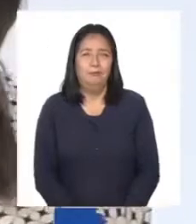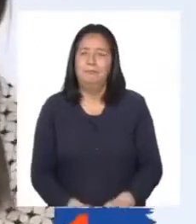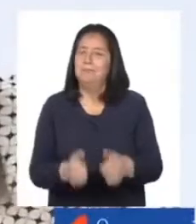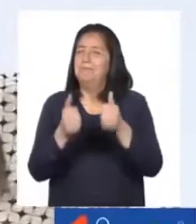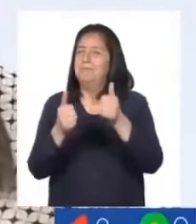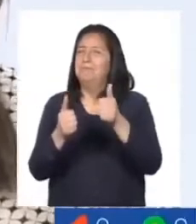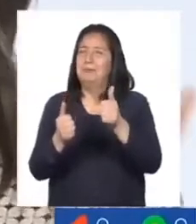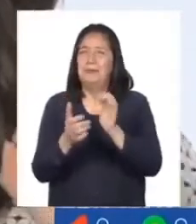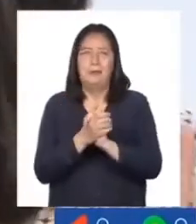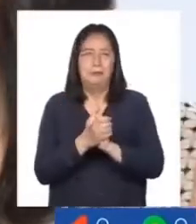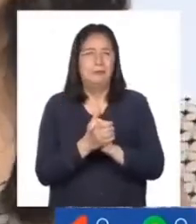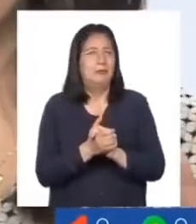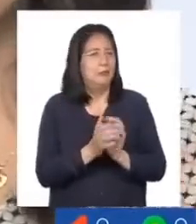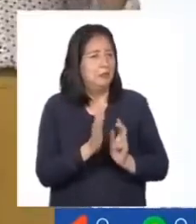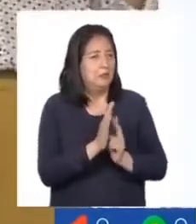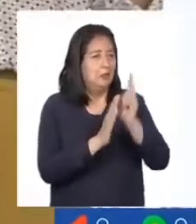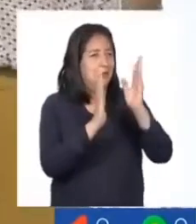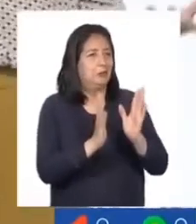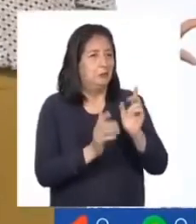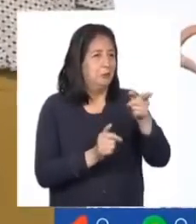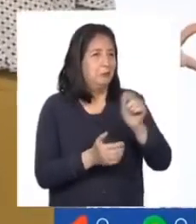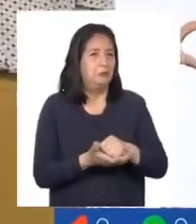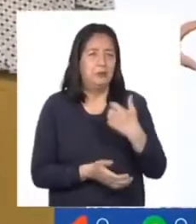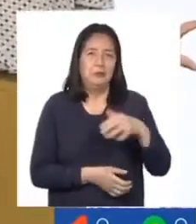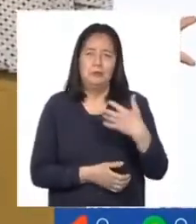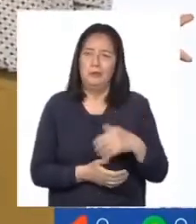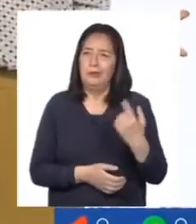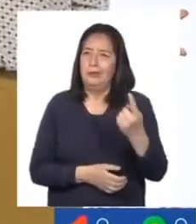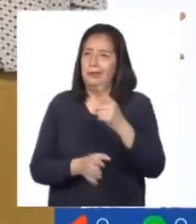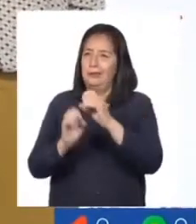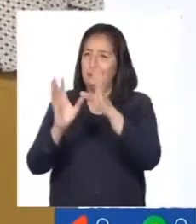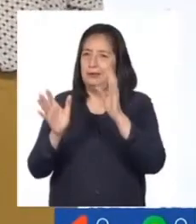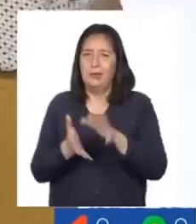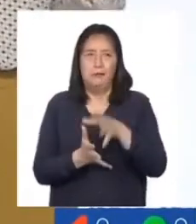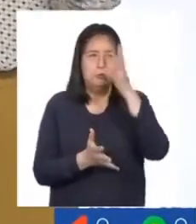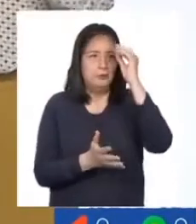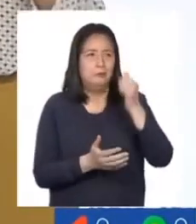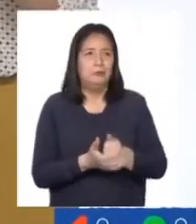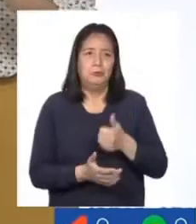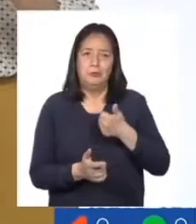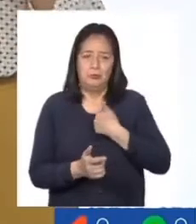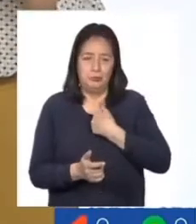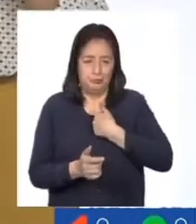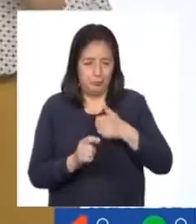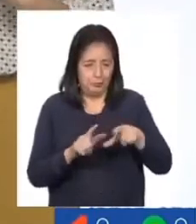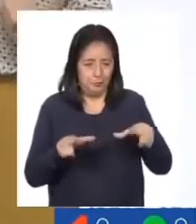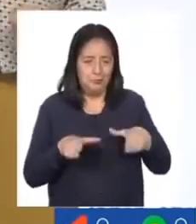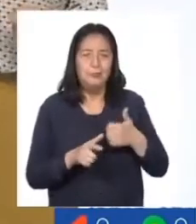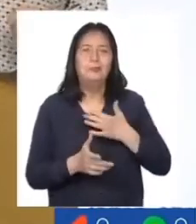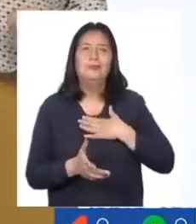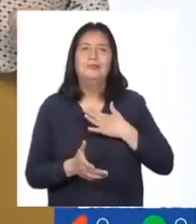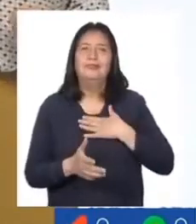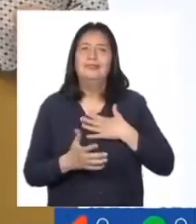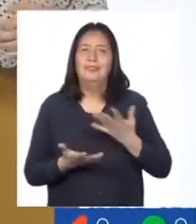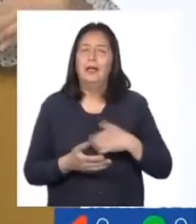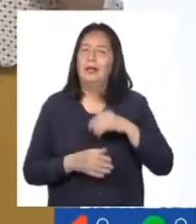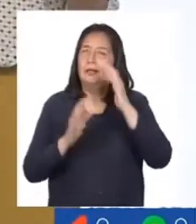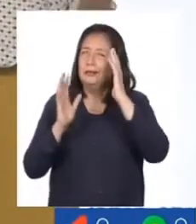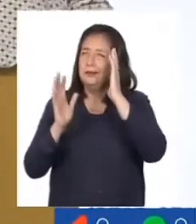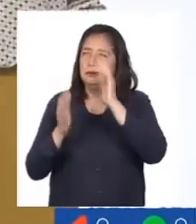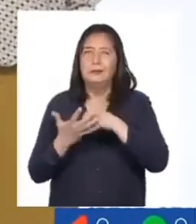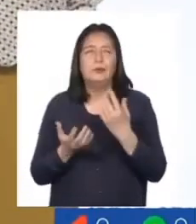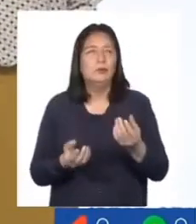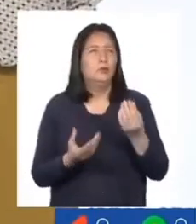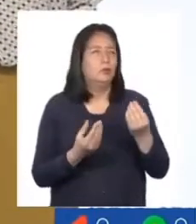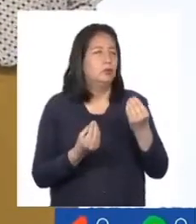Muy bien, amiga astronauta, cada día aprendemos mucho más sobre nuestro espacio personal. Recuerden que es importante prestar atención a